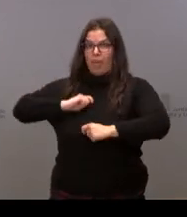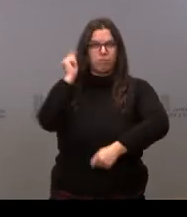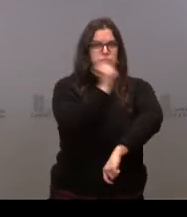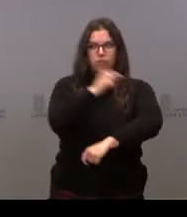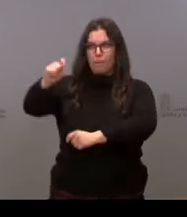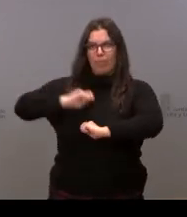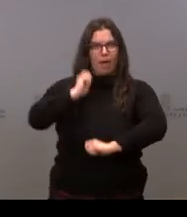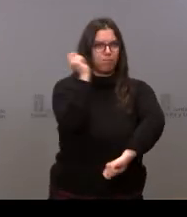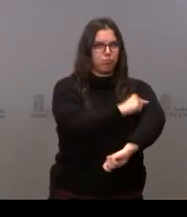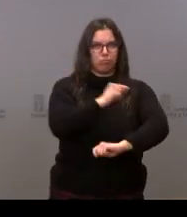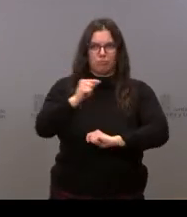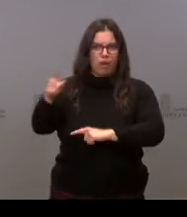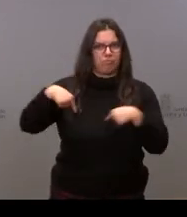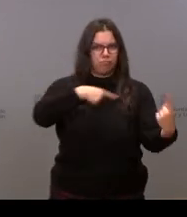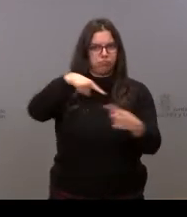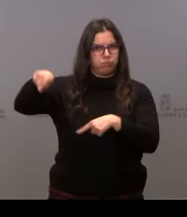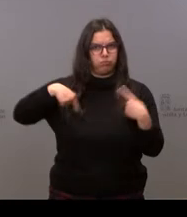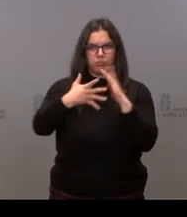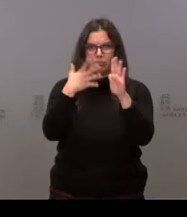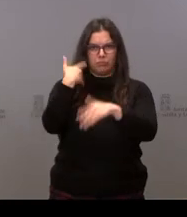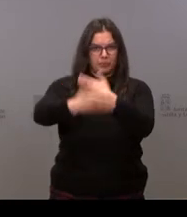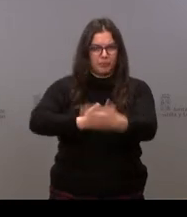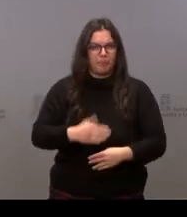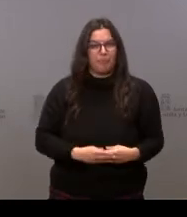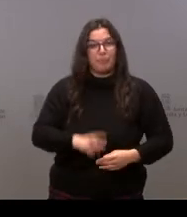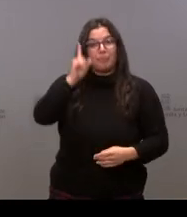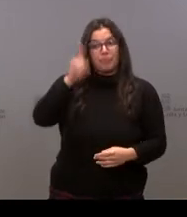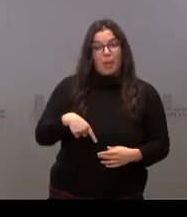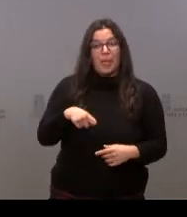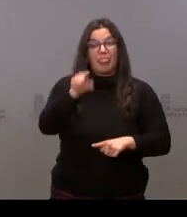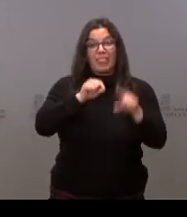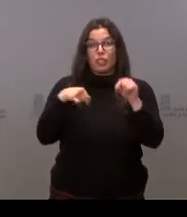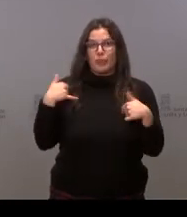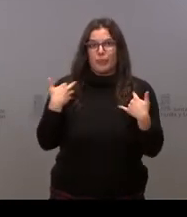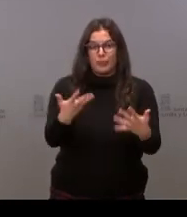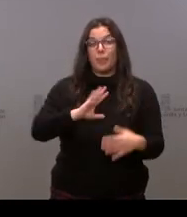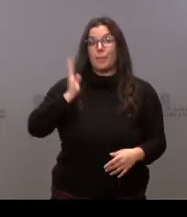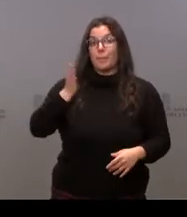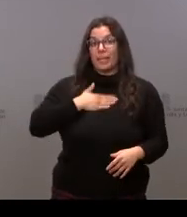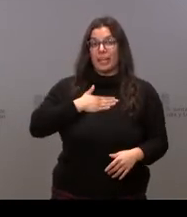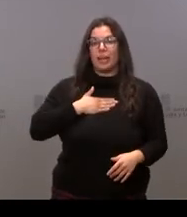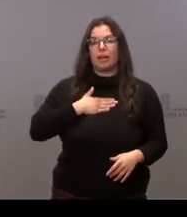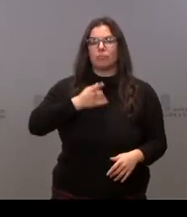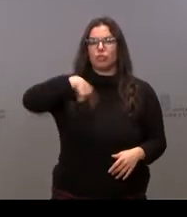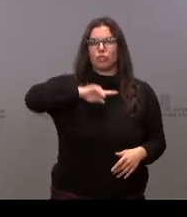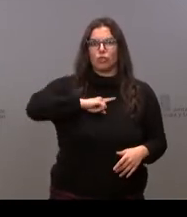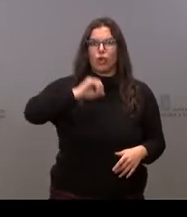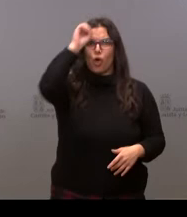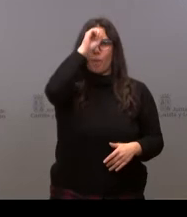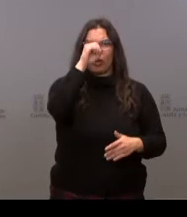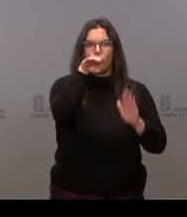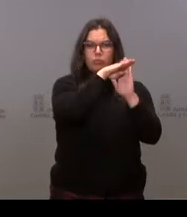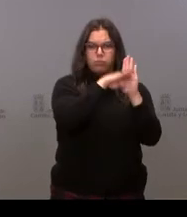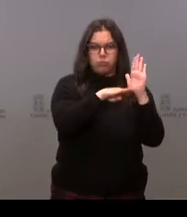vamos a agilizar también la toma de decisiones mañana vamos a llevar nuestra postura a la conferencia de